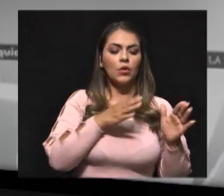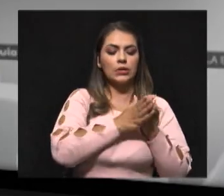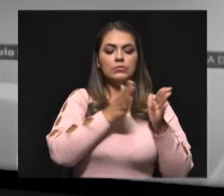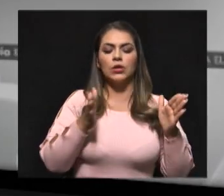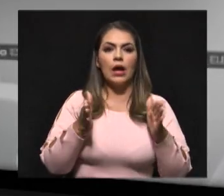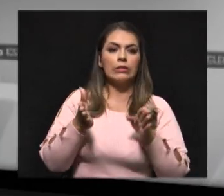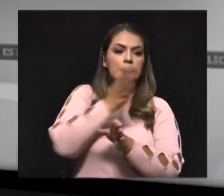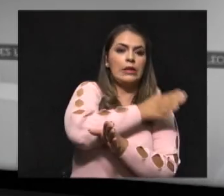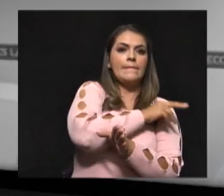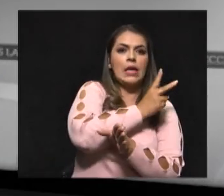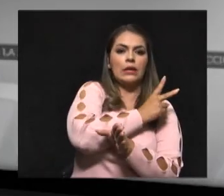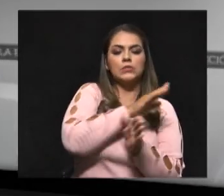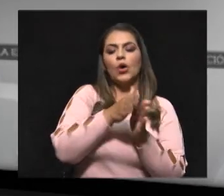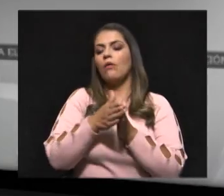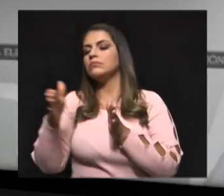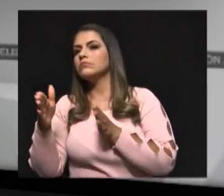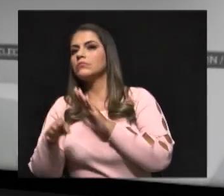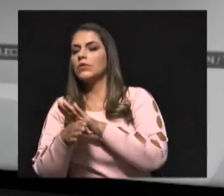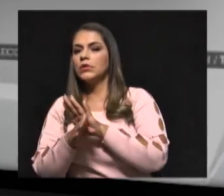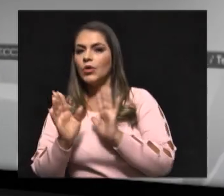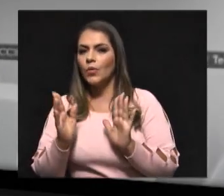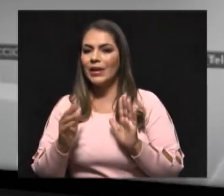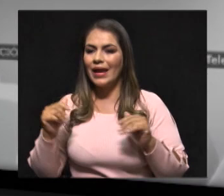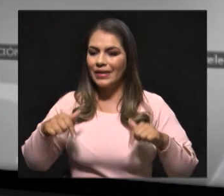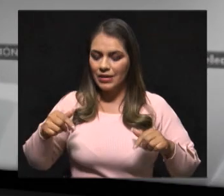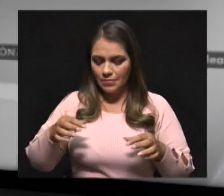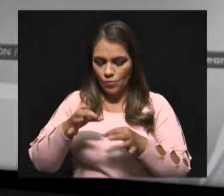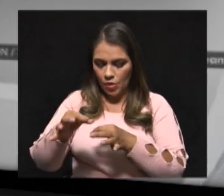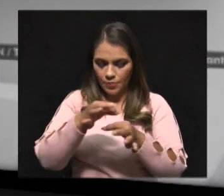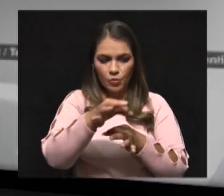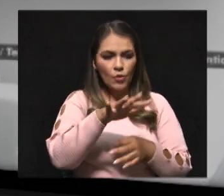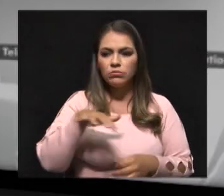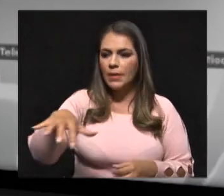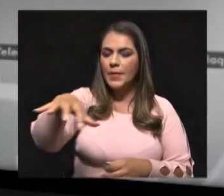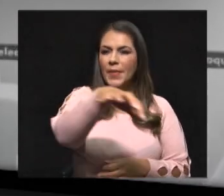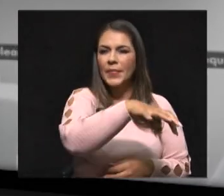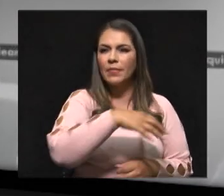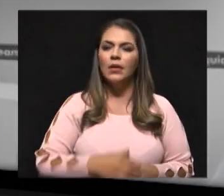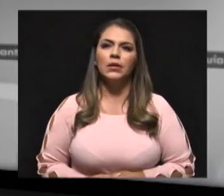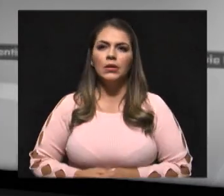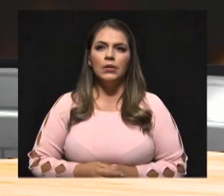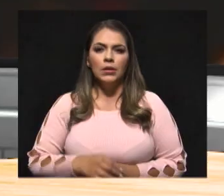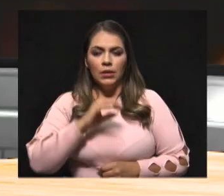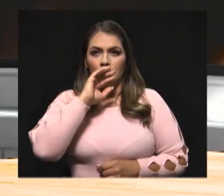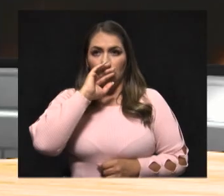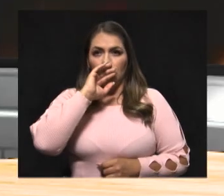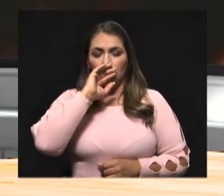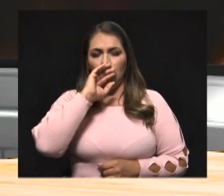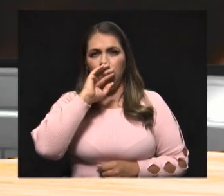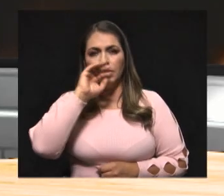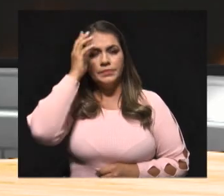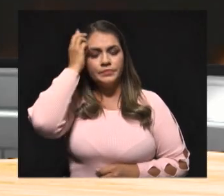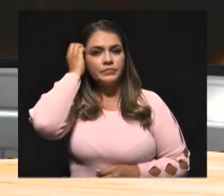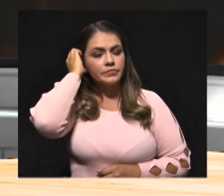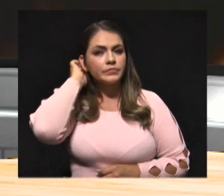desde el viernes estén o se queden unos días más con estas rutas y lo que hemos aprovechado y maduramente exactamente con orienta más cerca